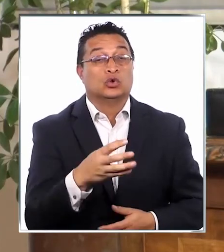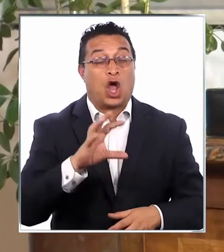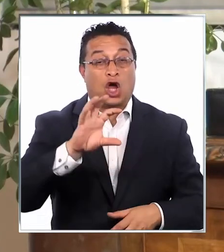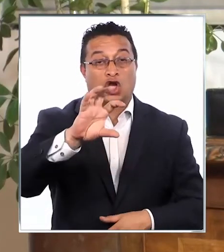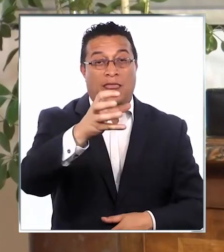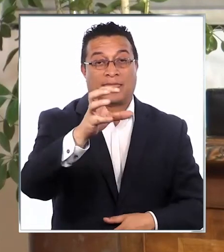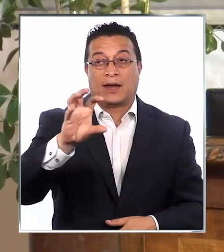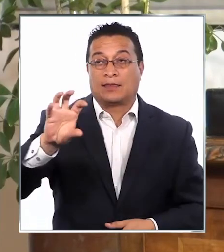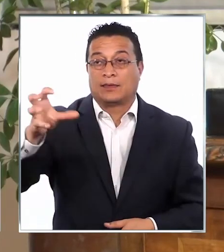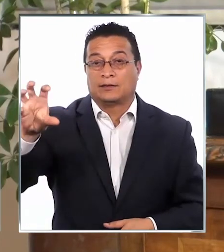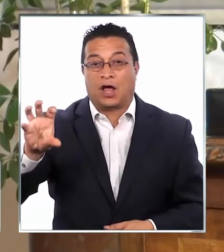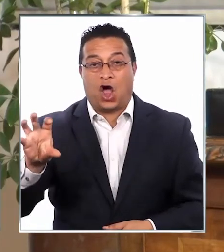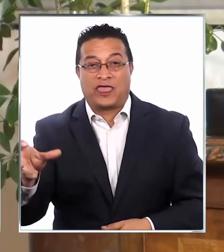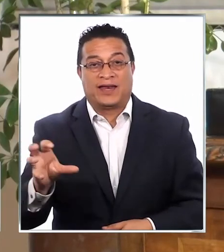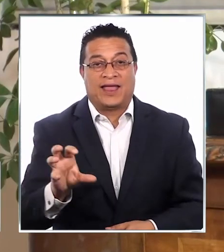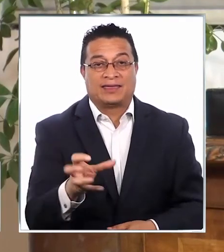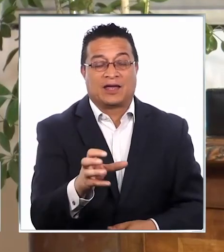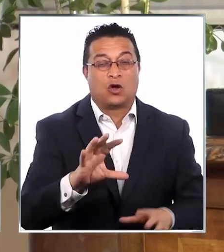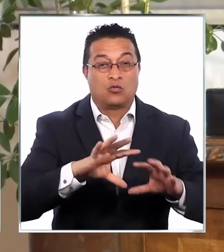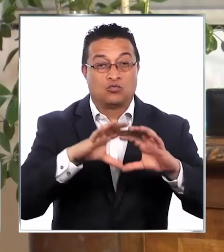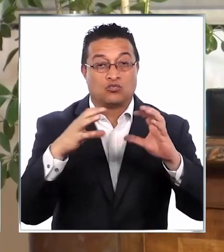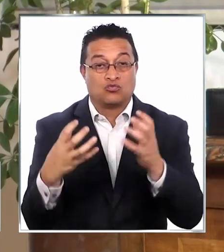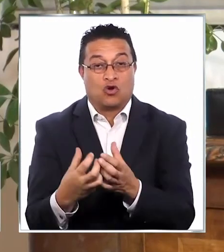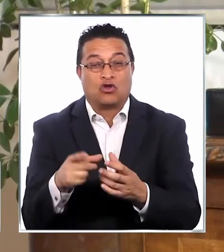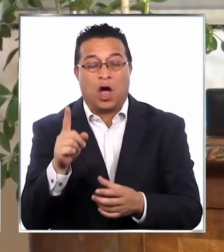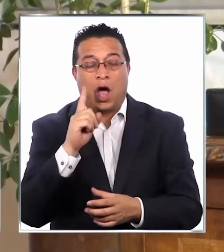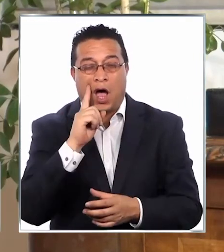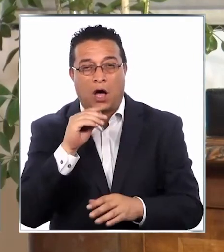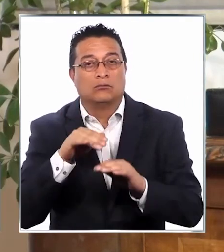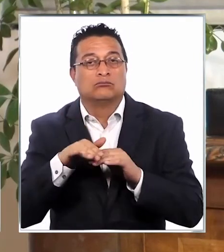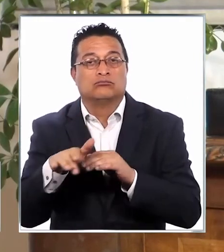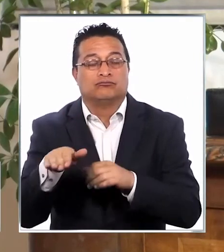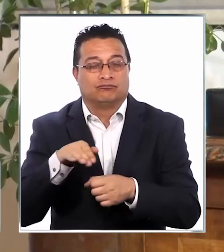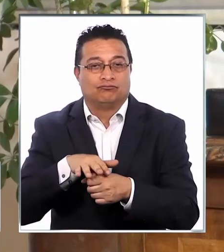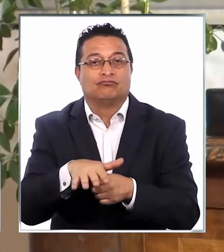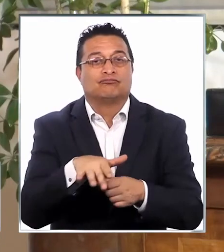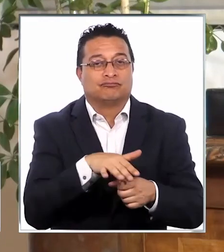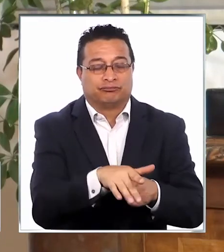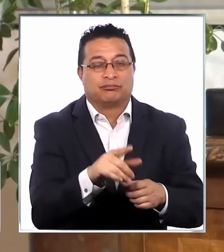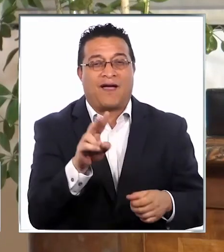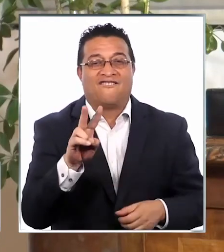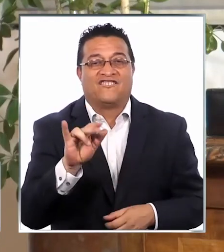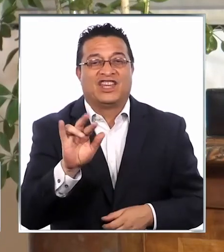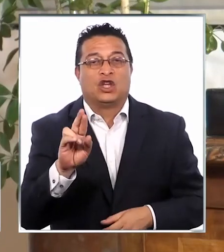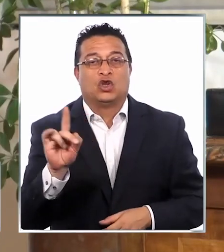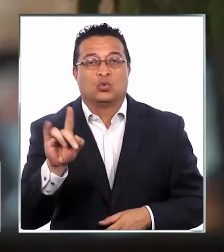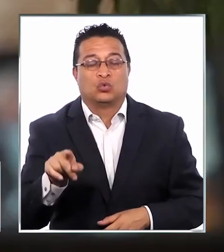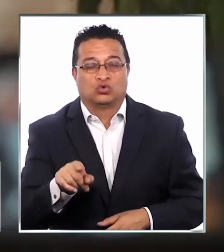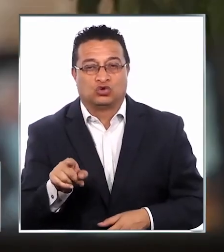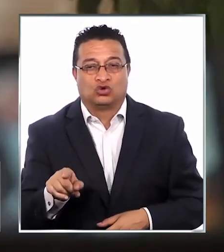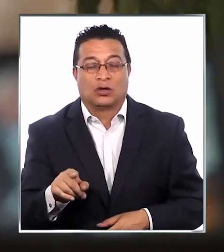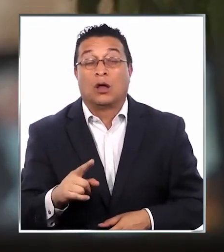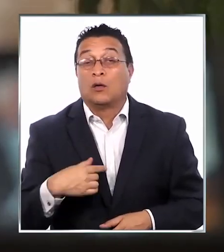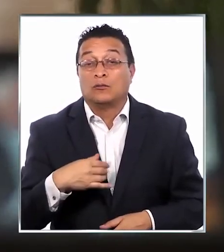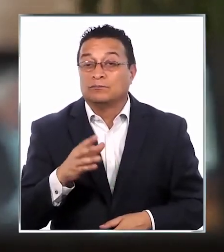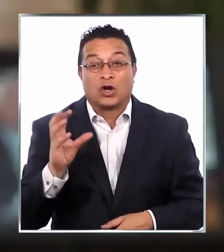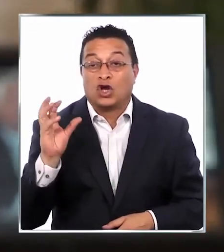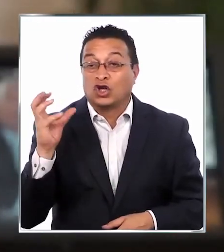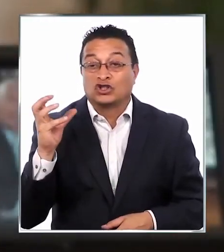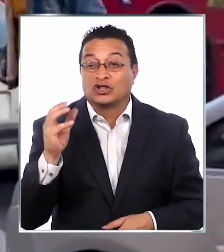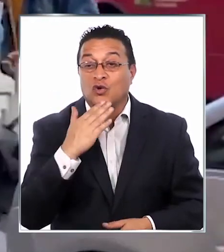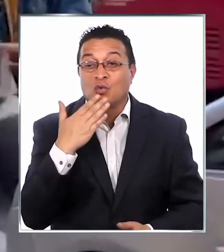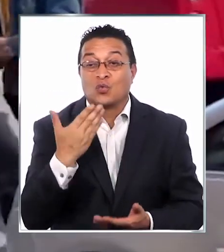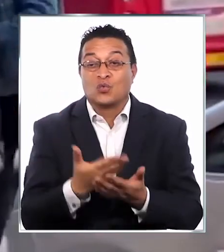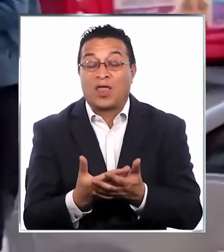de continentes del mundo que fueron invadidos por el virus. Entonces, no sé